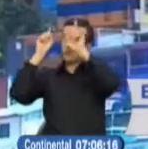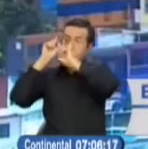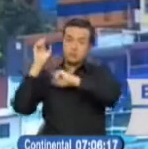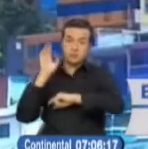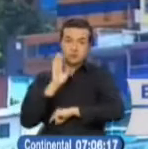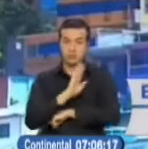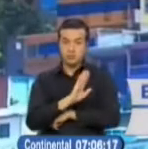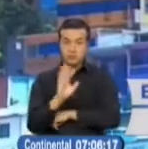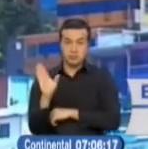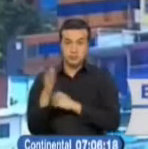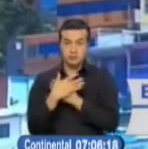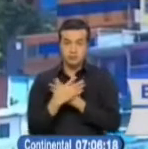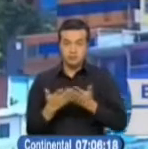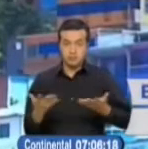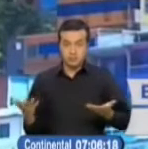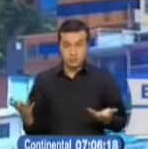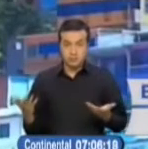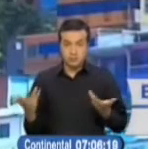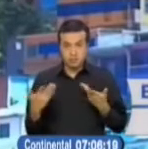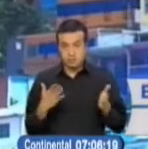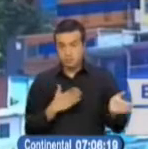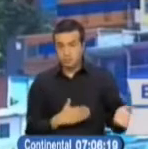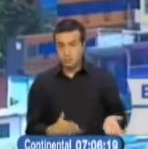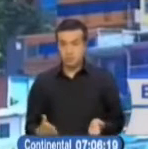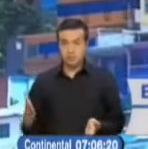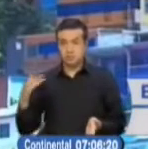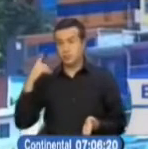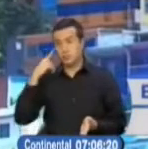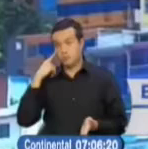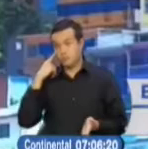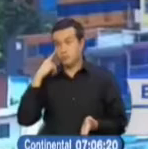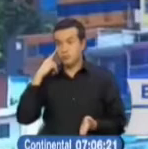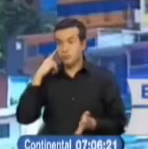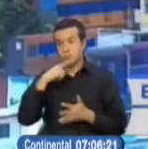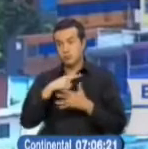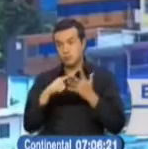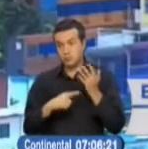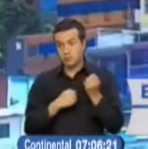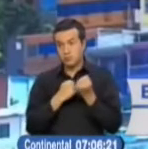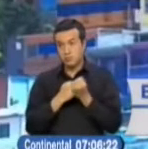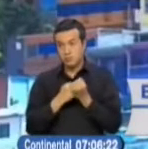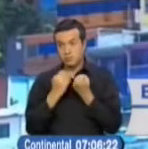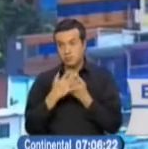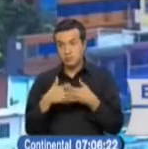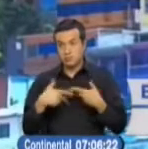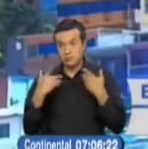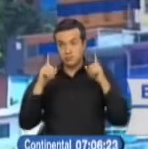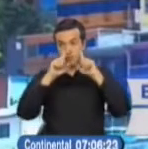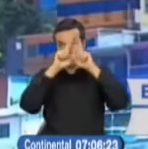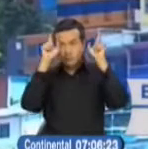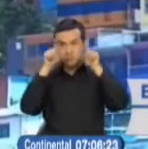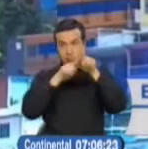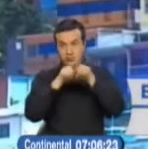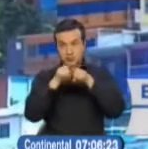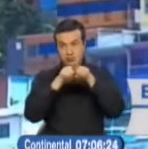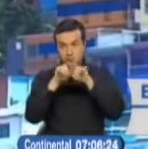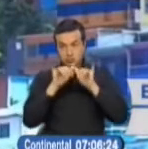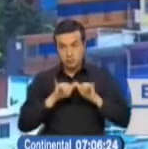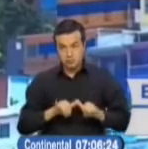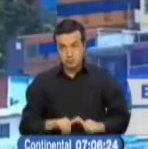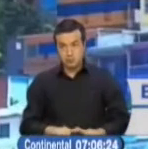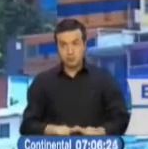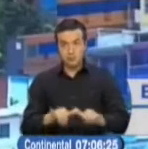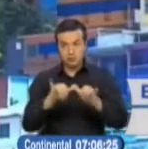que tomar conciencia de que durante un momento se puede dar ciertos apoyos, pero la empresa tiene que aprender a ser competitiva